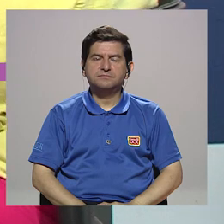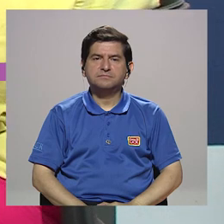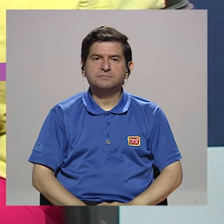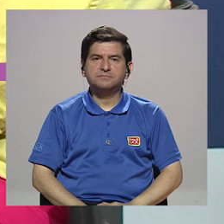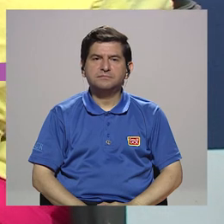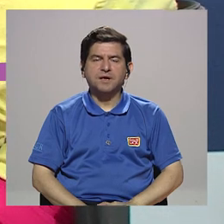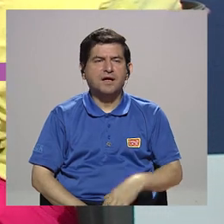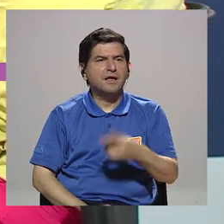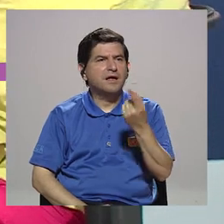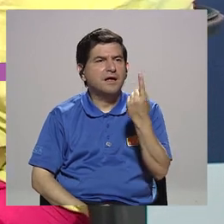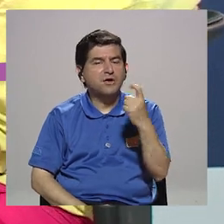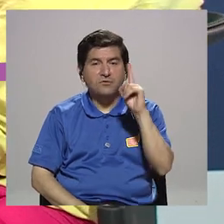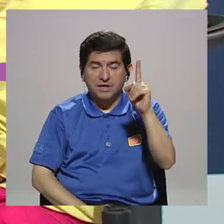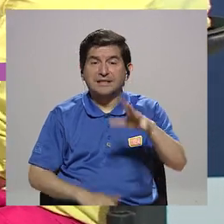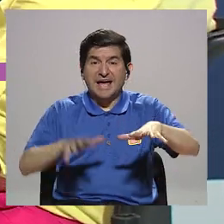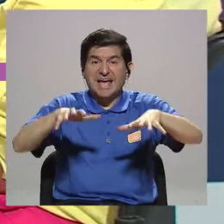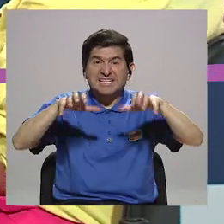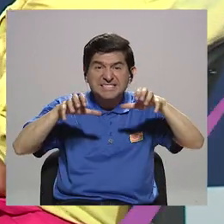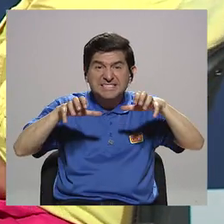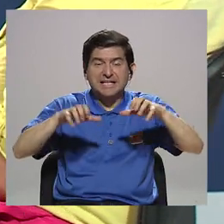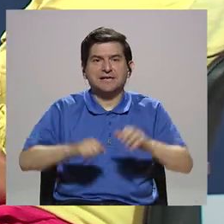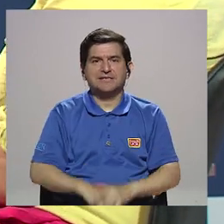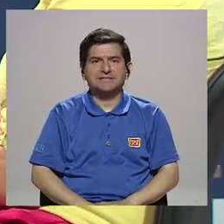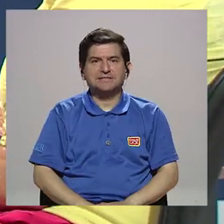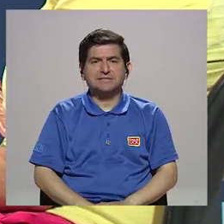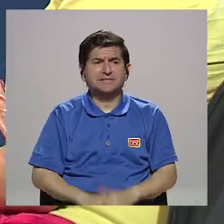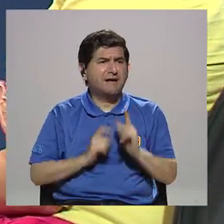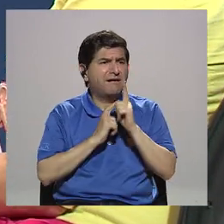¿Verdad? No hemos dicho una. El estrés, la